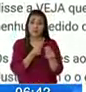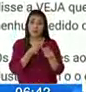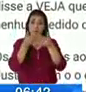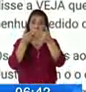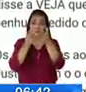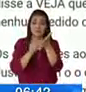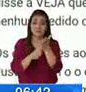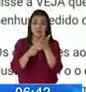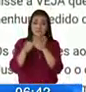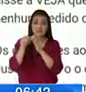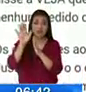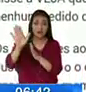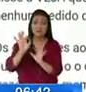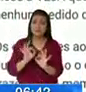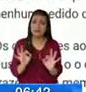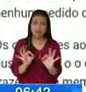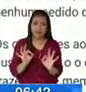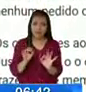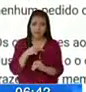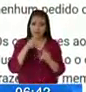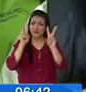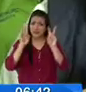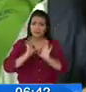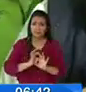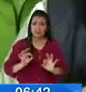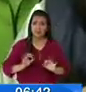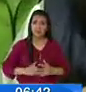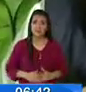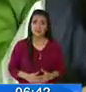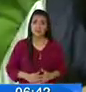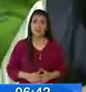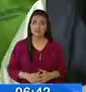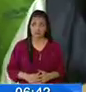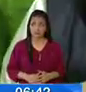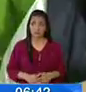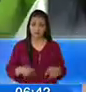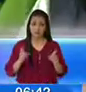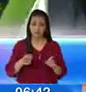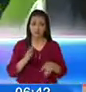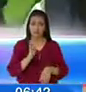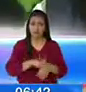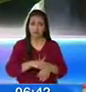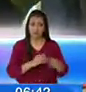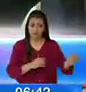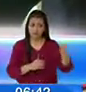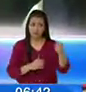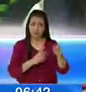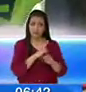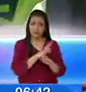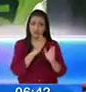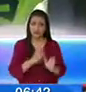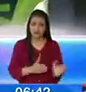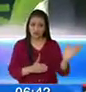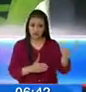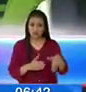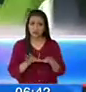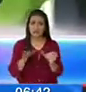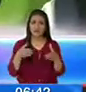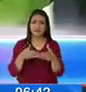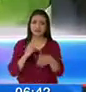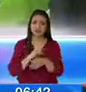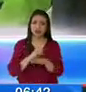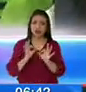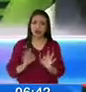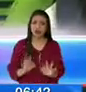al Ministerio Público de ese país sobre este caso. Claro que sí, hay que llamar al fiscal que venga a la Comisión de